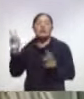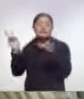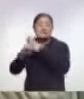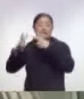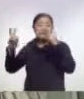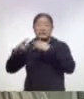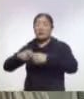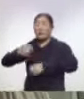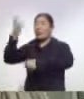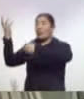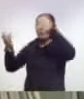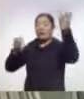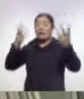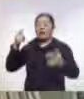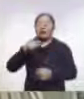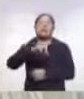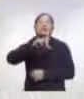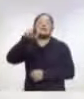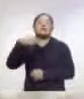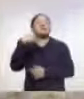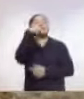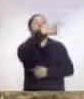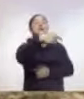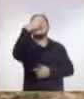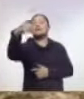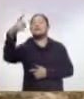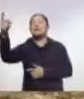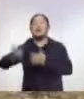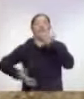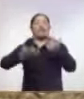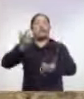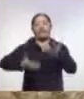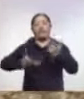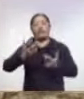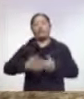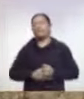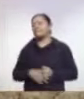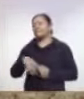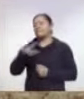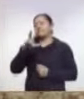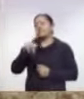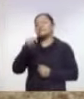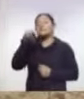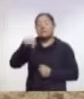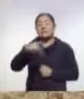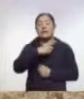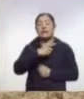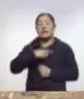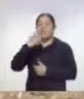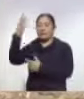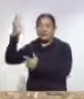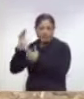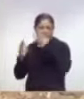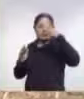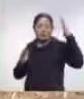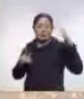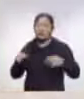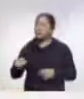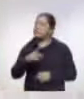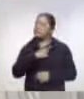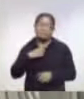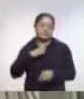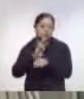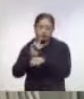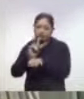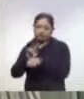a ganar y nos llega a afectar en los cultivos de maíz. Explicó que por tratarse de una zona boscosa, la revisión y el monitoreo será constante.